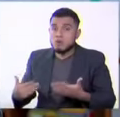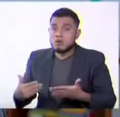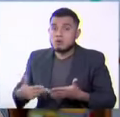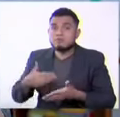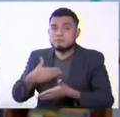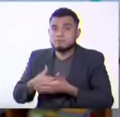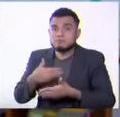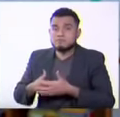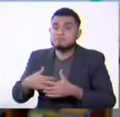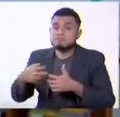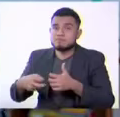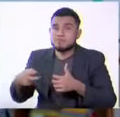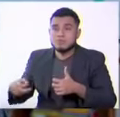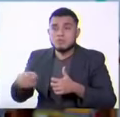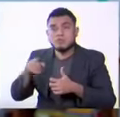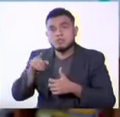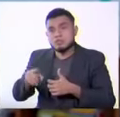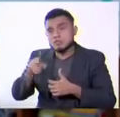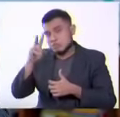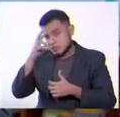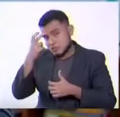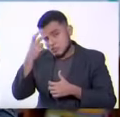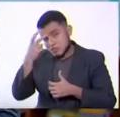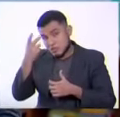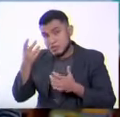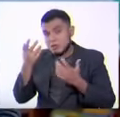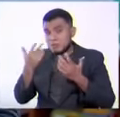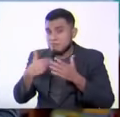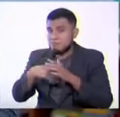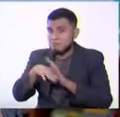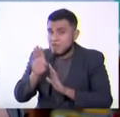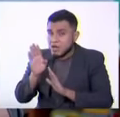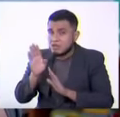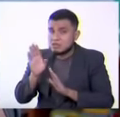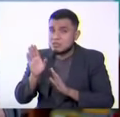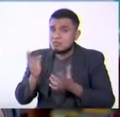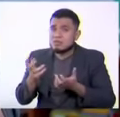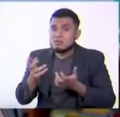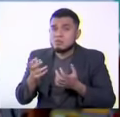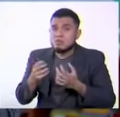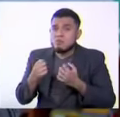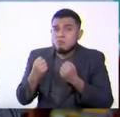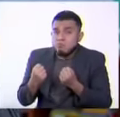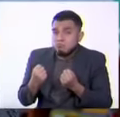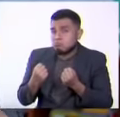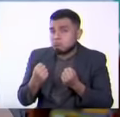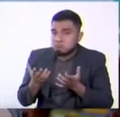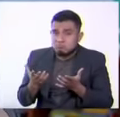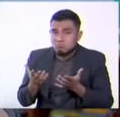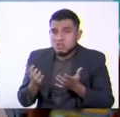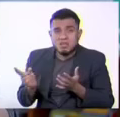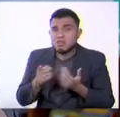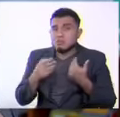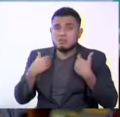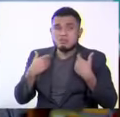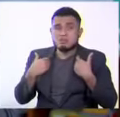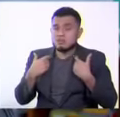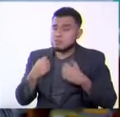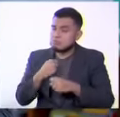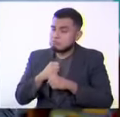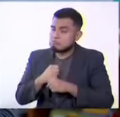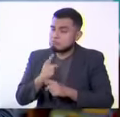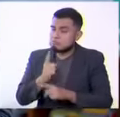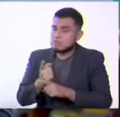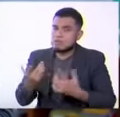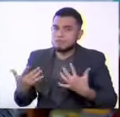sexual requiere una mayor cantidad de energía y también no garantiza las combinaciones